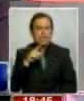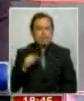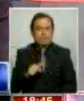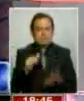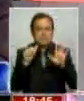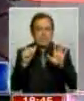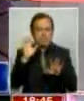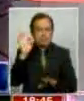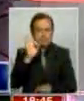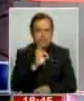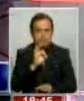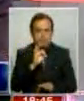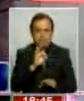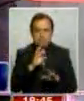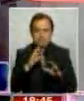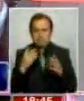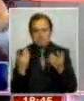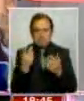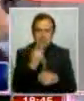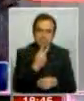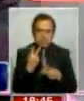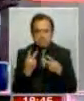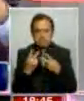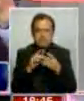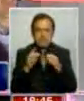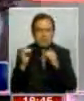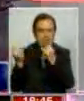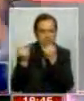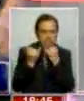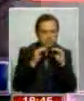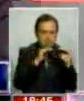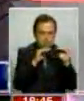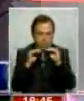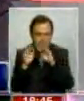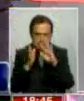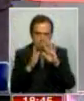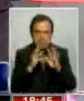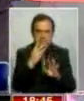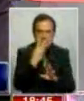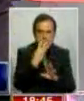3,6%. Ahí hay dos, pero básicamente estamos en ese orden.